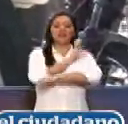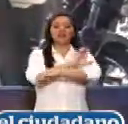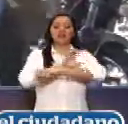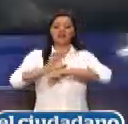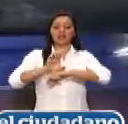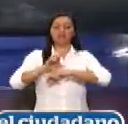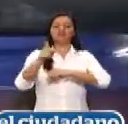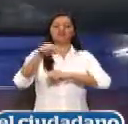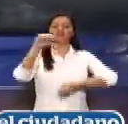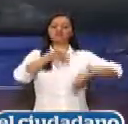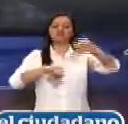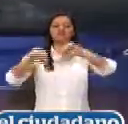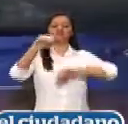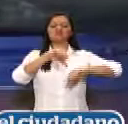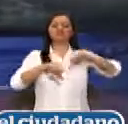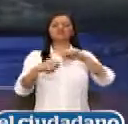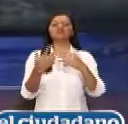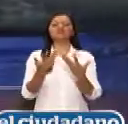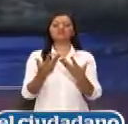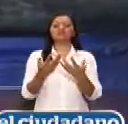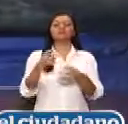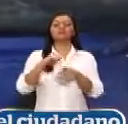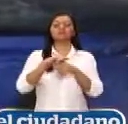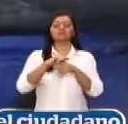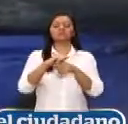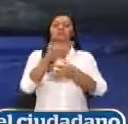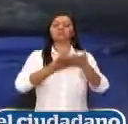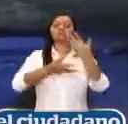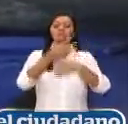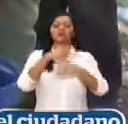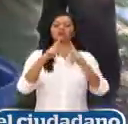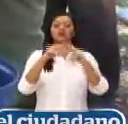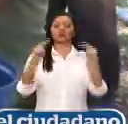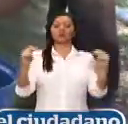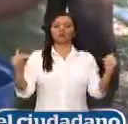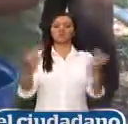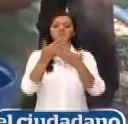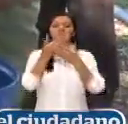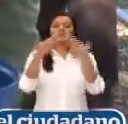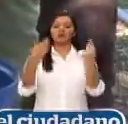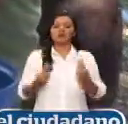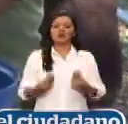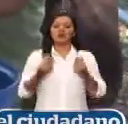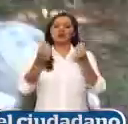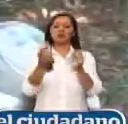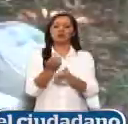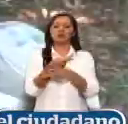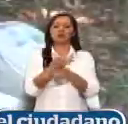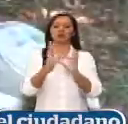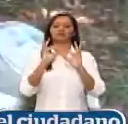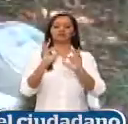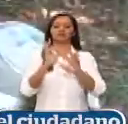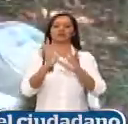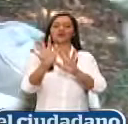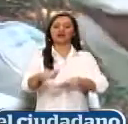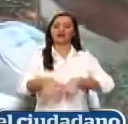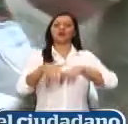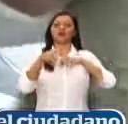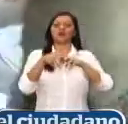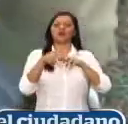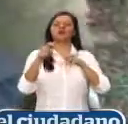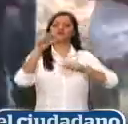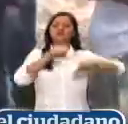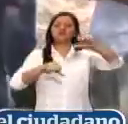orgánicos para desarrollar las prácticas amigables con el ambiente y mejorar la calidad de los productos agrícolas libre de agroquímicos